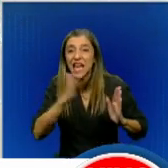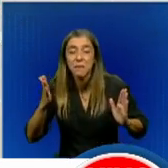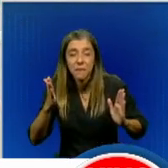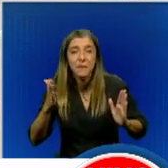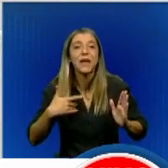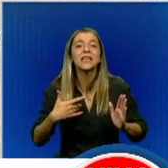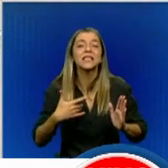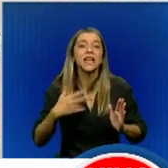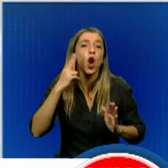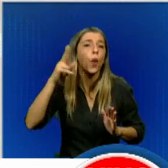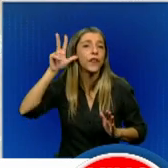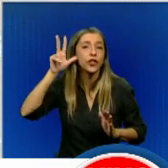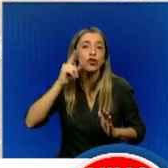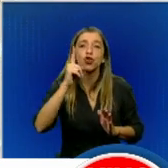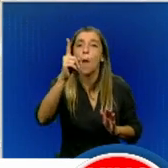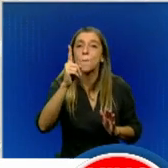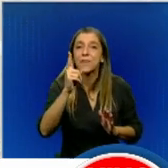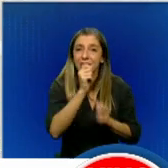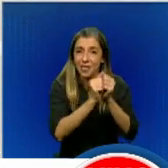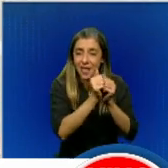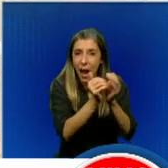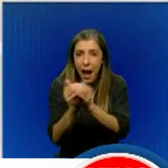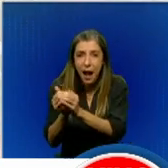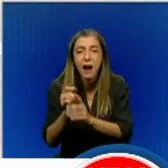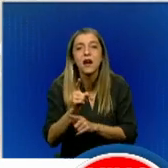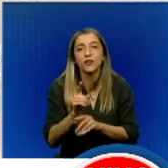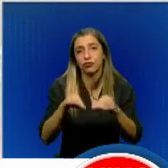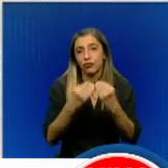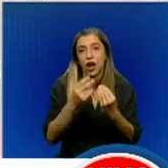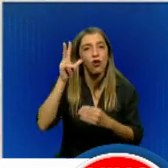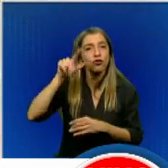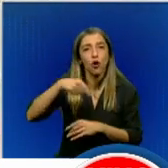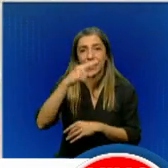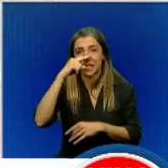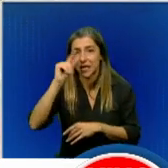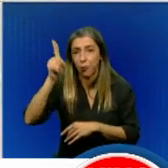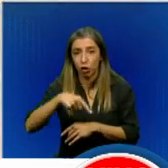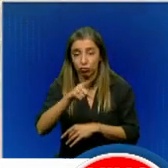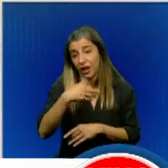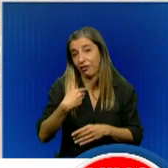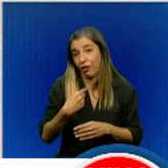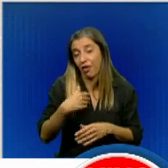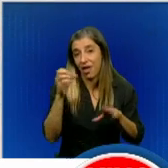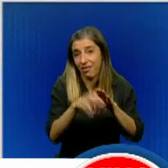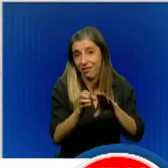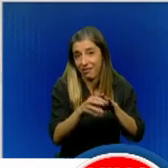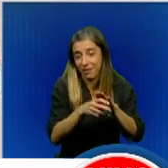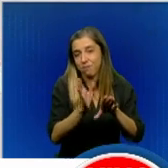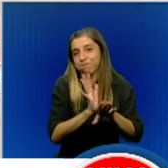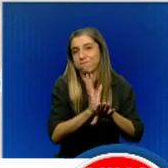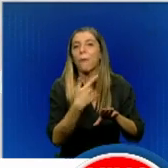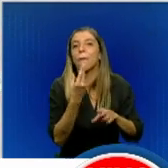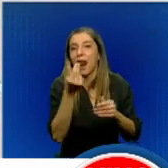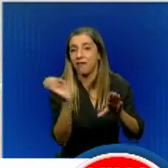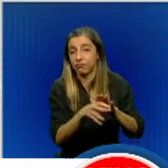mipymes que es el 87 por ciento de los depósitos del sector privado o el